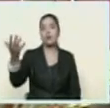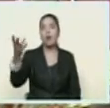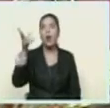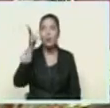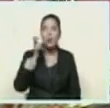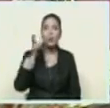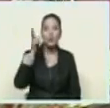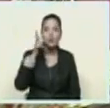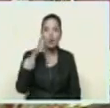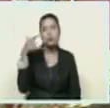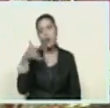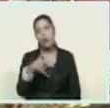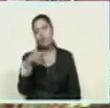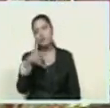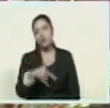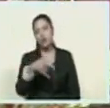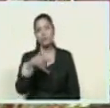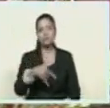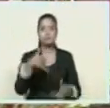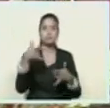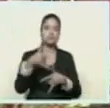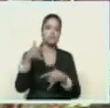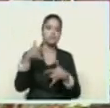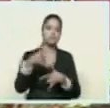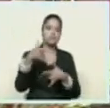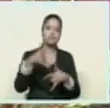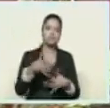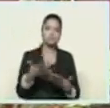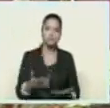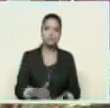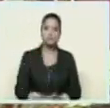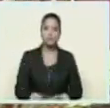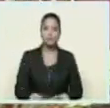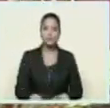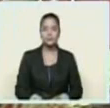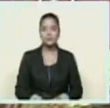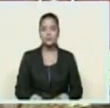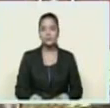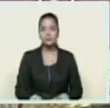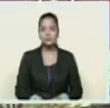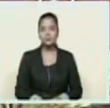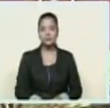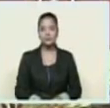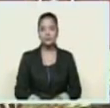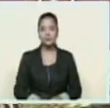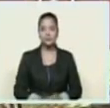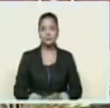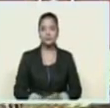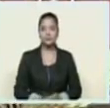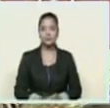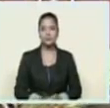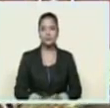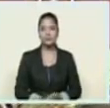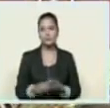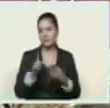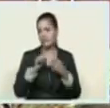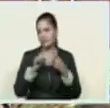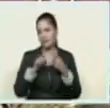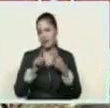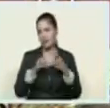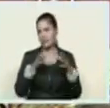escuchando rock la suerte te llega